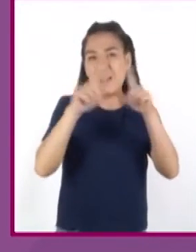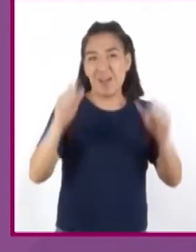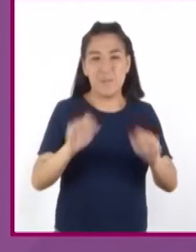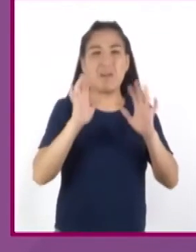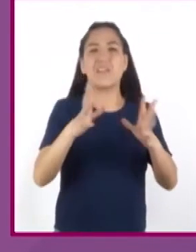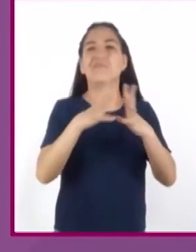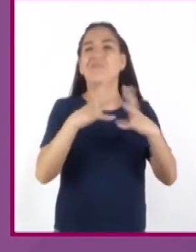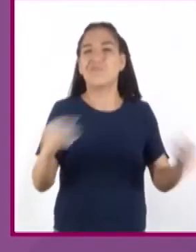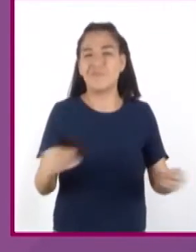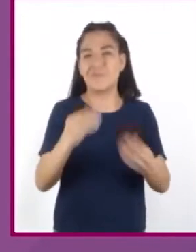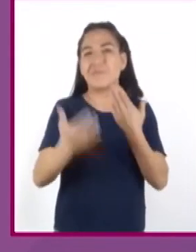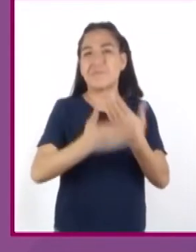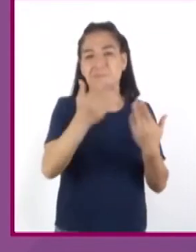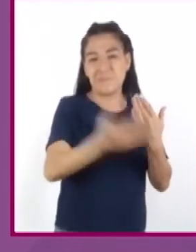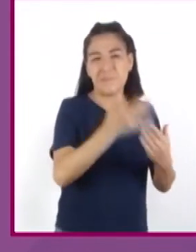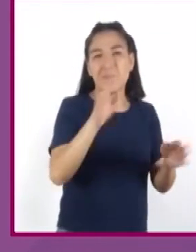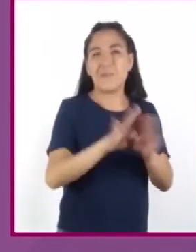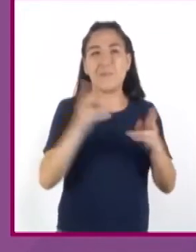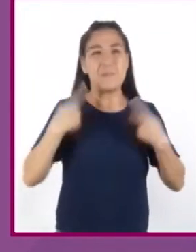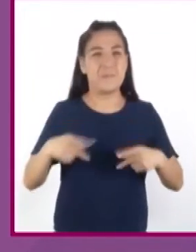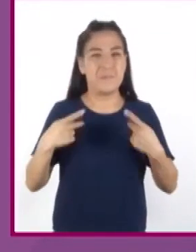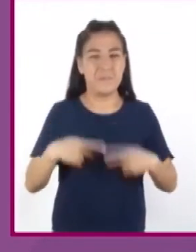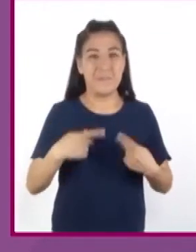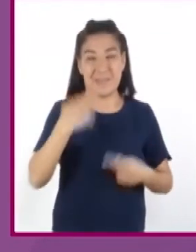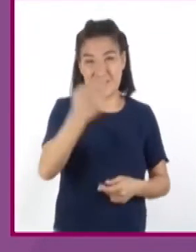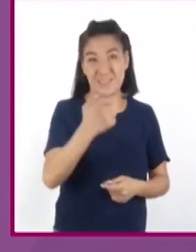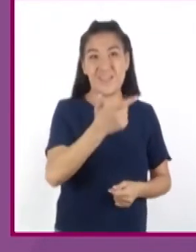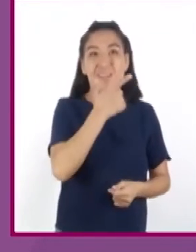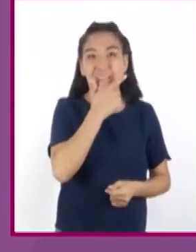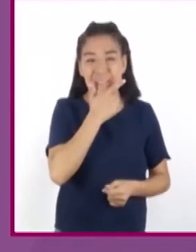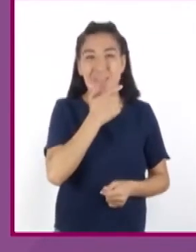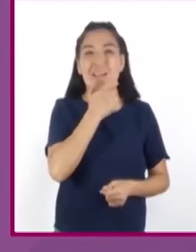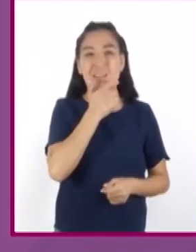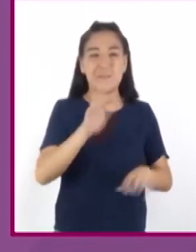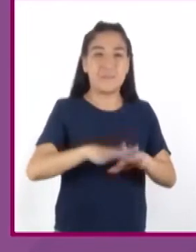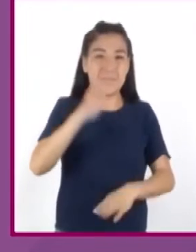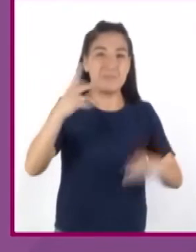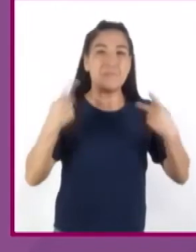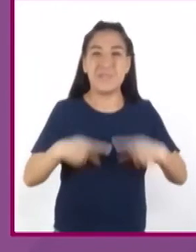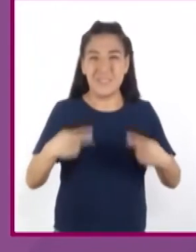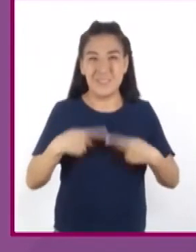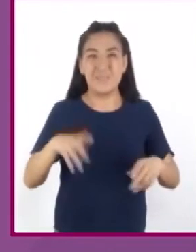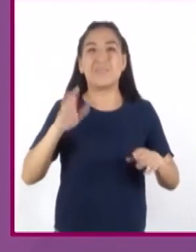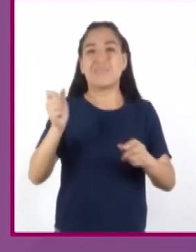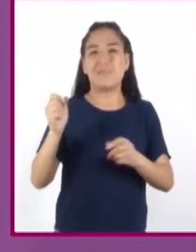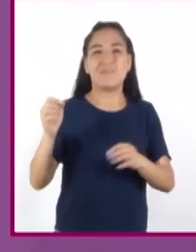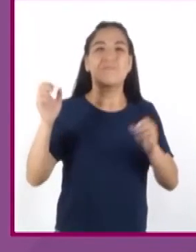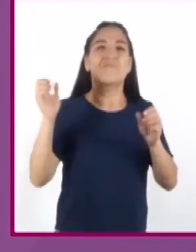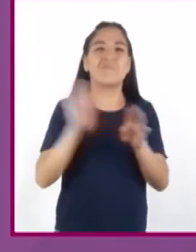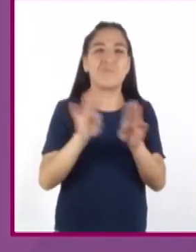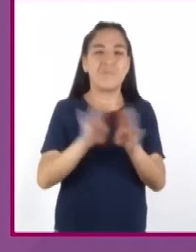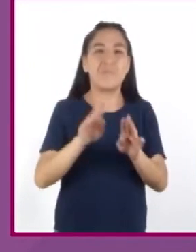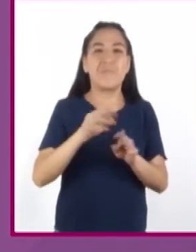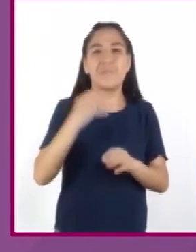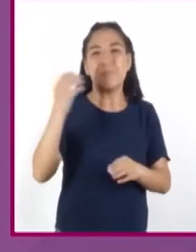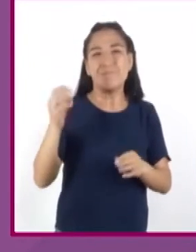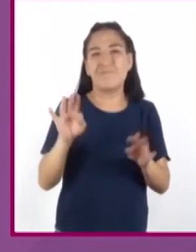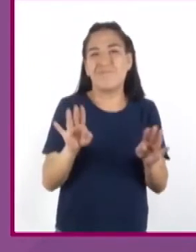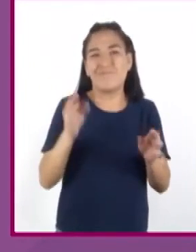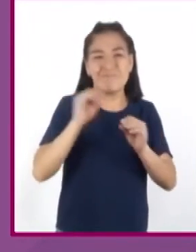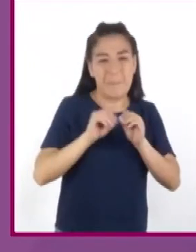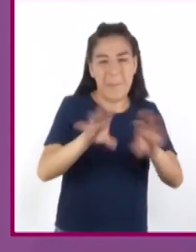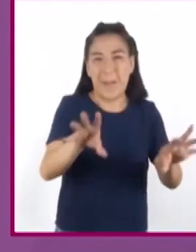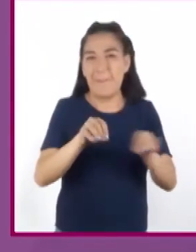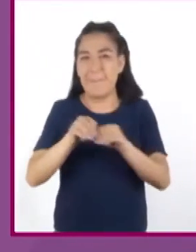cantidad de hablantes. Respecto al influjo del inglés, se observa que el uso de esta lengua avanza cada vez más, volviéndose poco a poco la